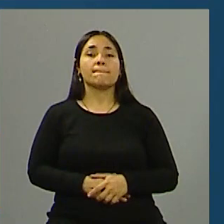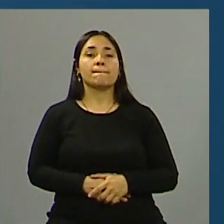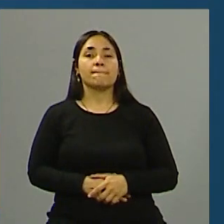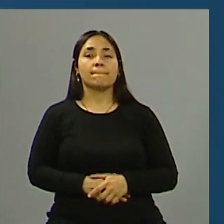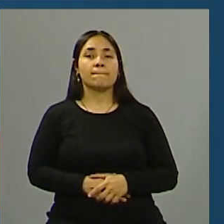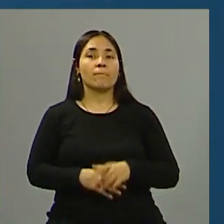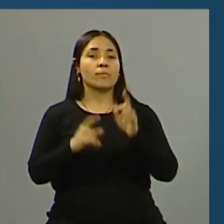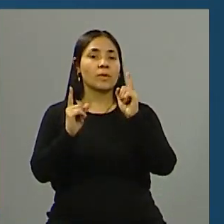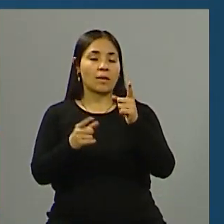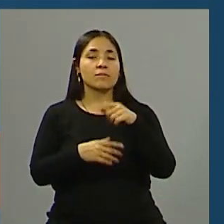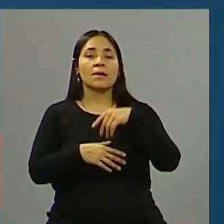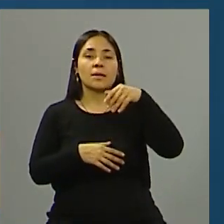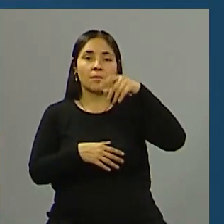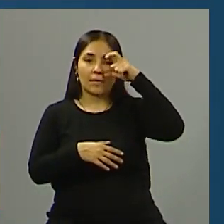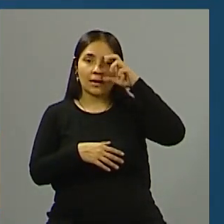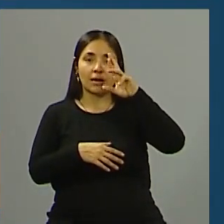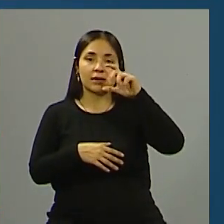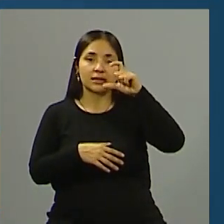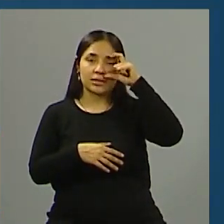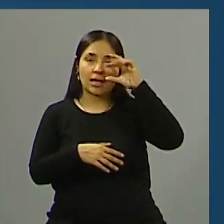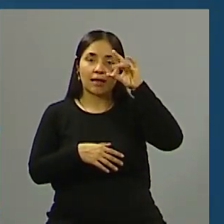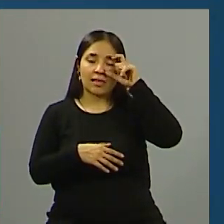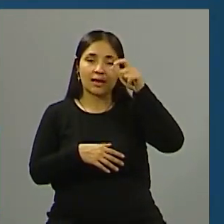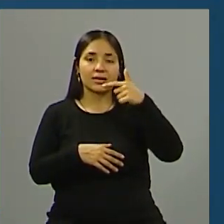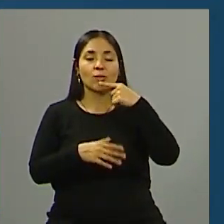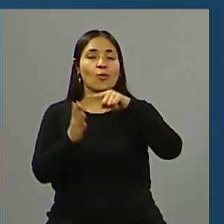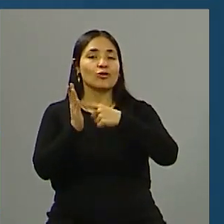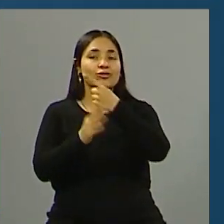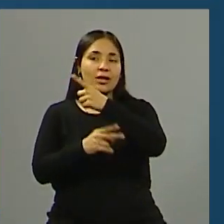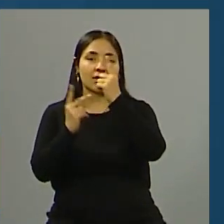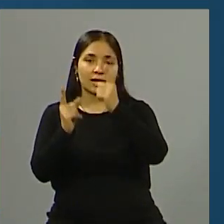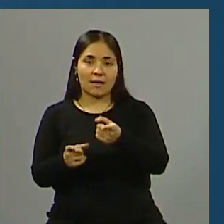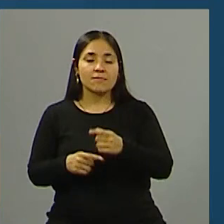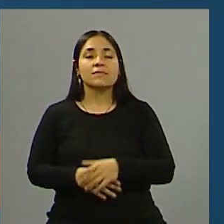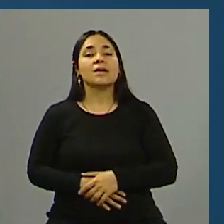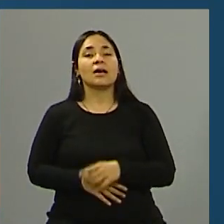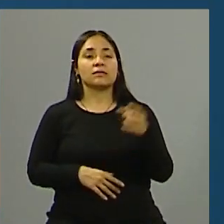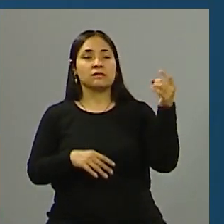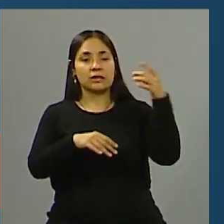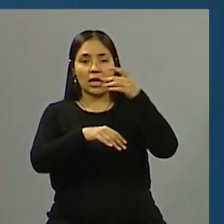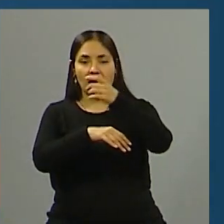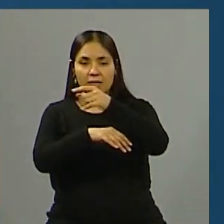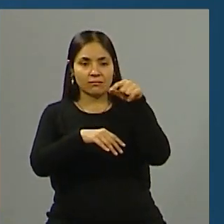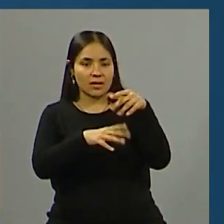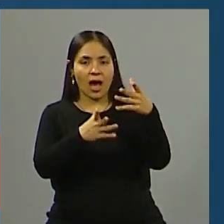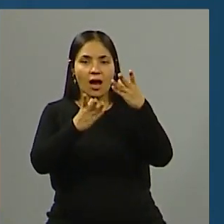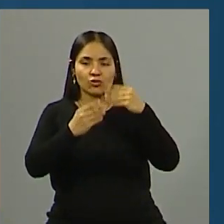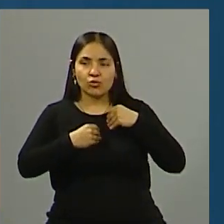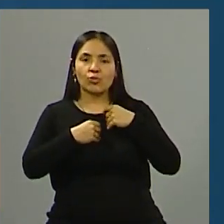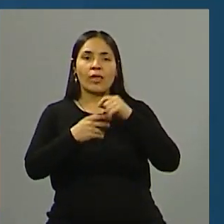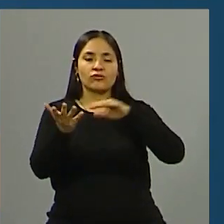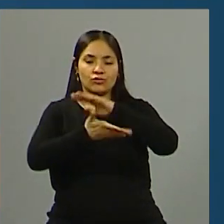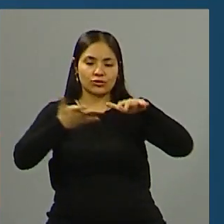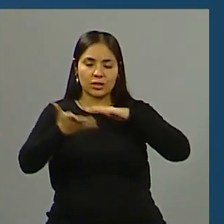o en Mercedes, provincia de Buenos Aires. La verdad es que estamos convencidos de que el tren genera desarrollo, que genera conectividad,